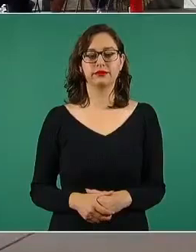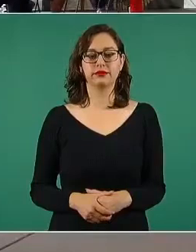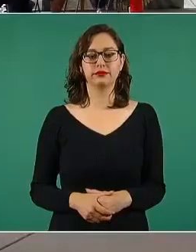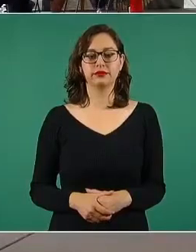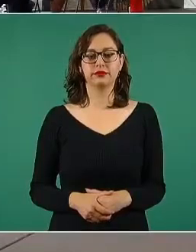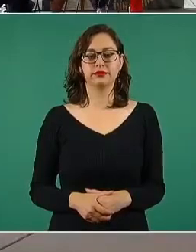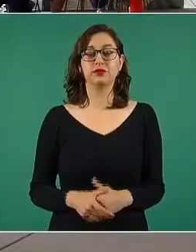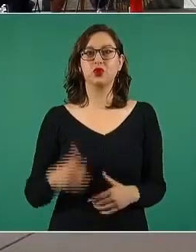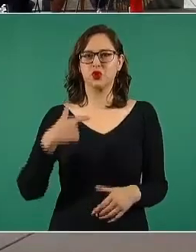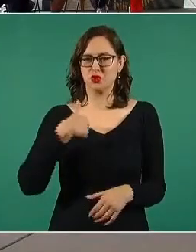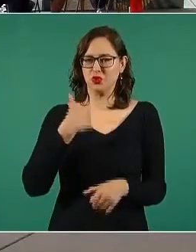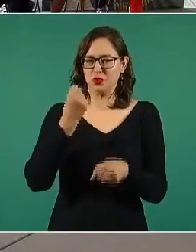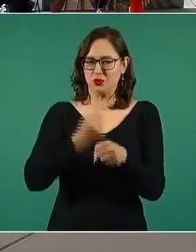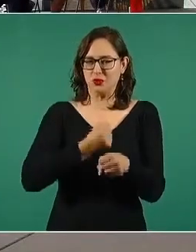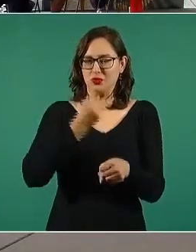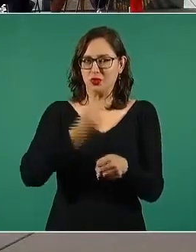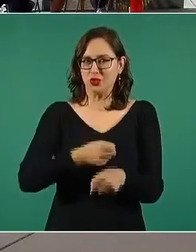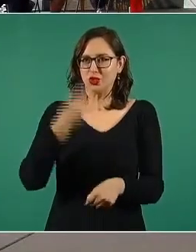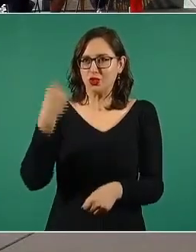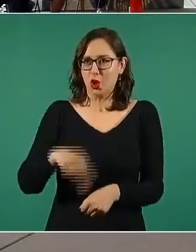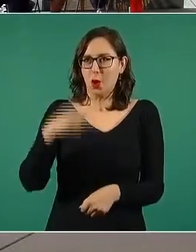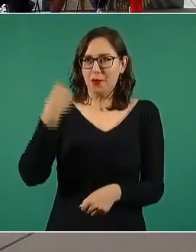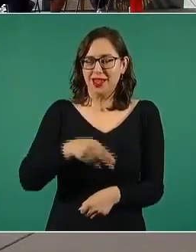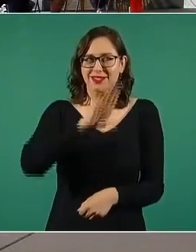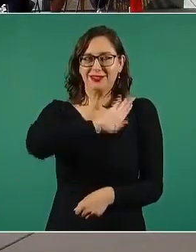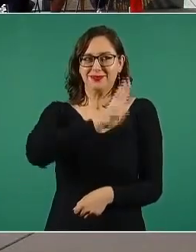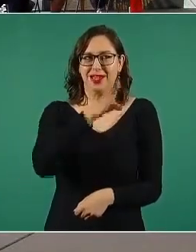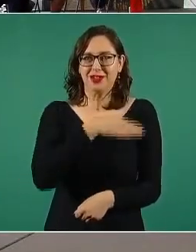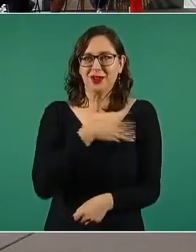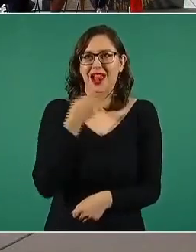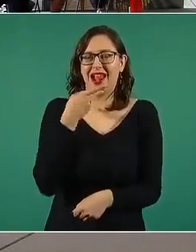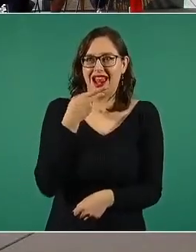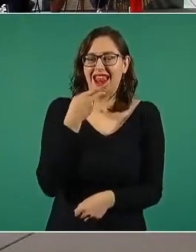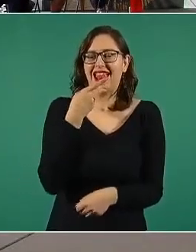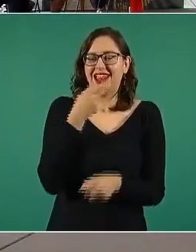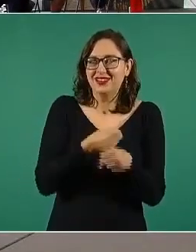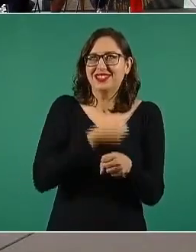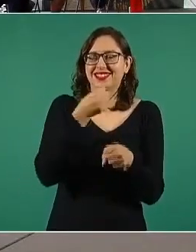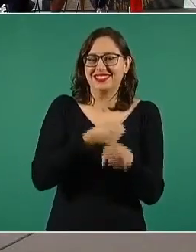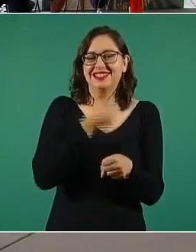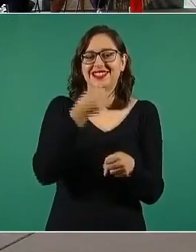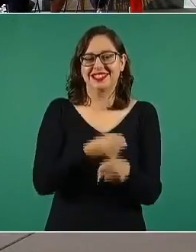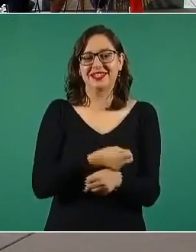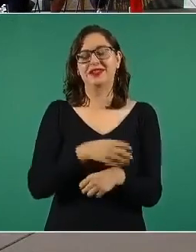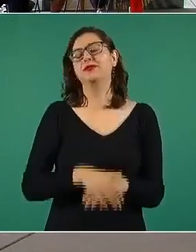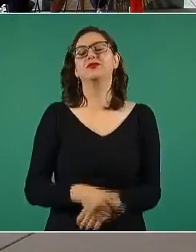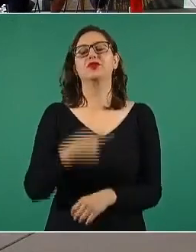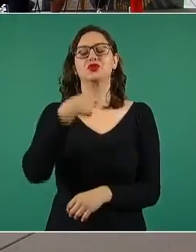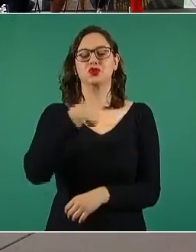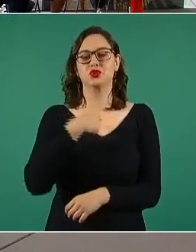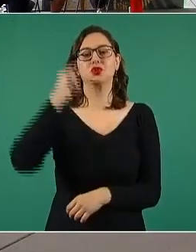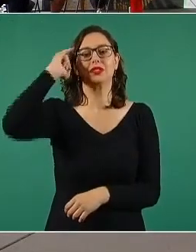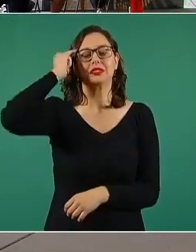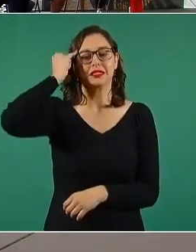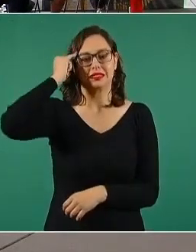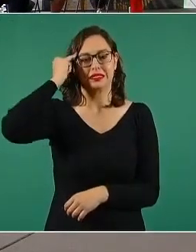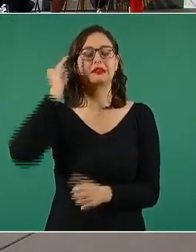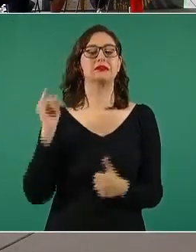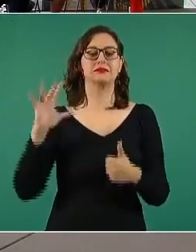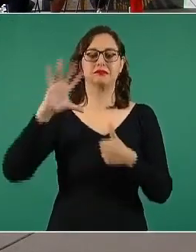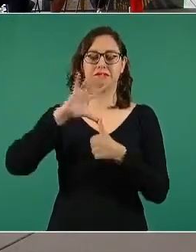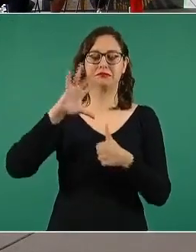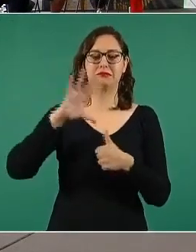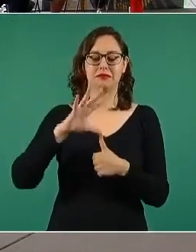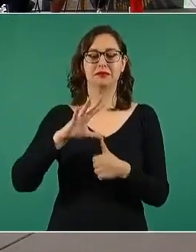He estado practicando pronunciar su nombre. Soy una mujer indígena de las Américas, del estado de Arizona.